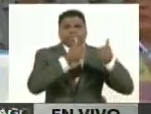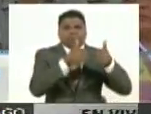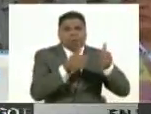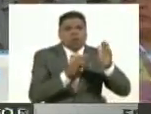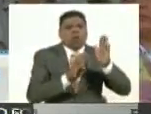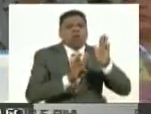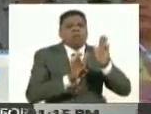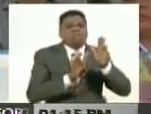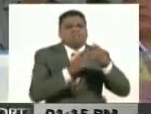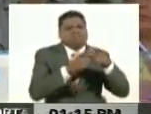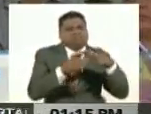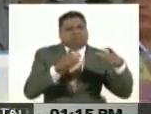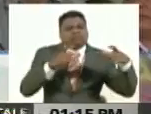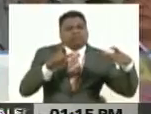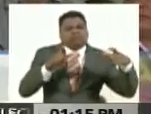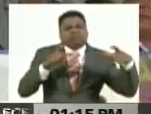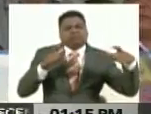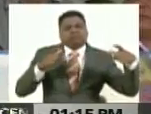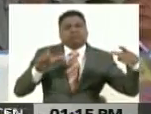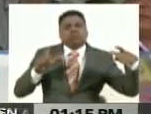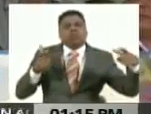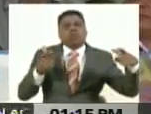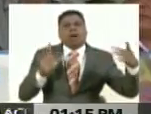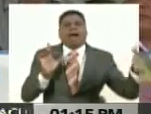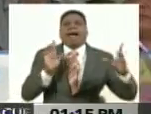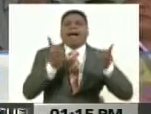cuarteles, con algunas conexiones